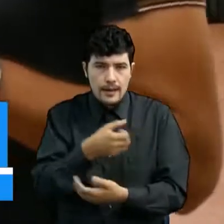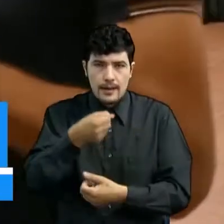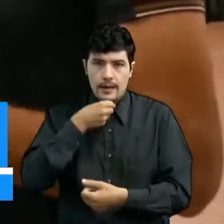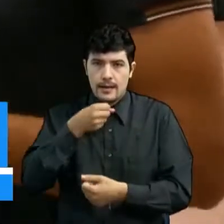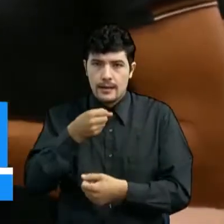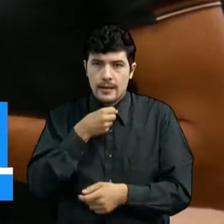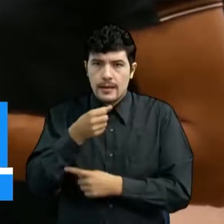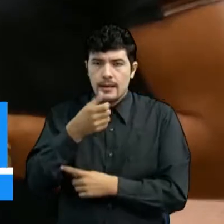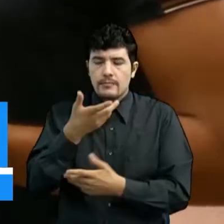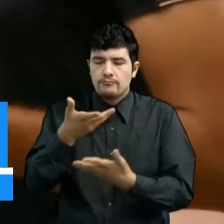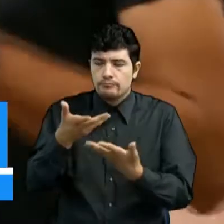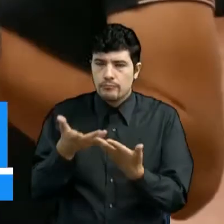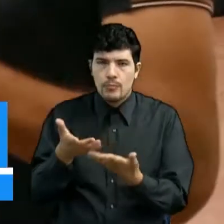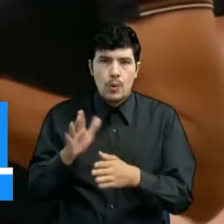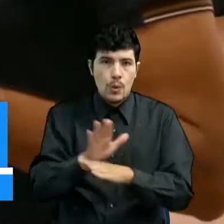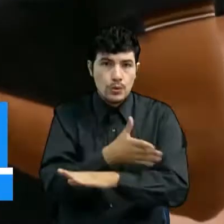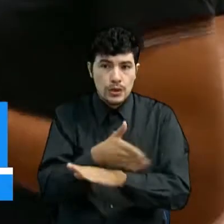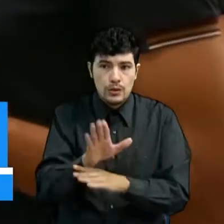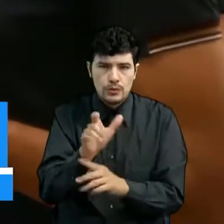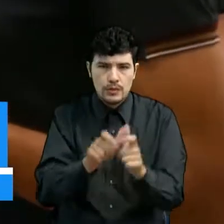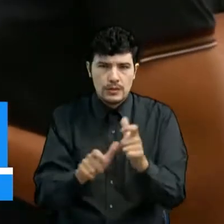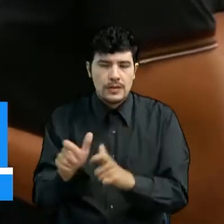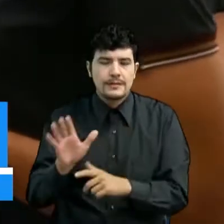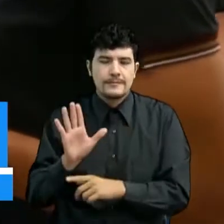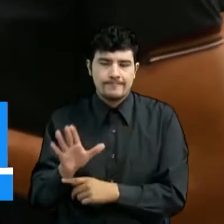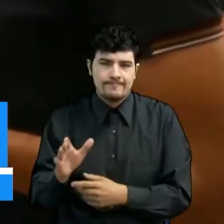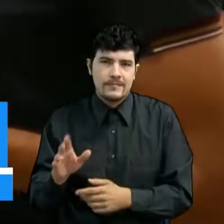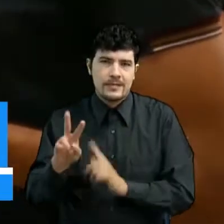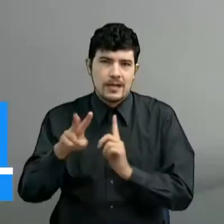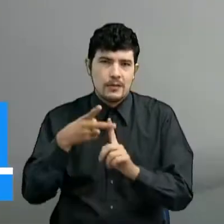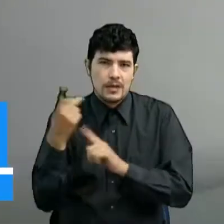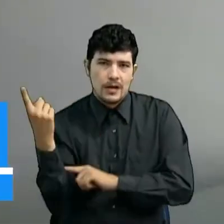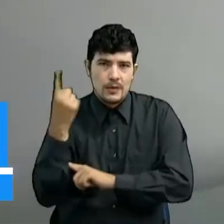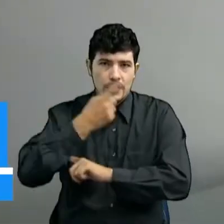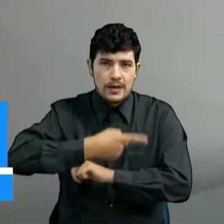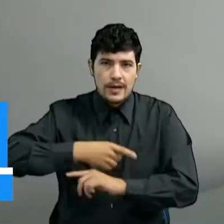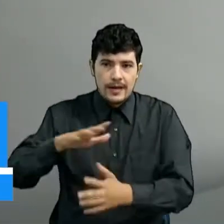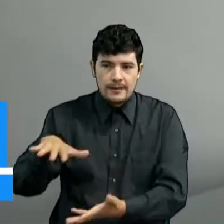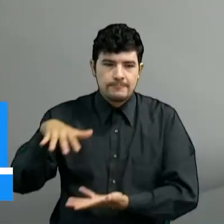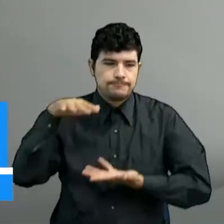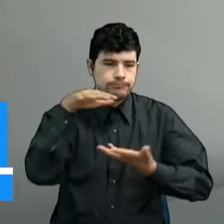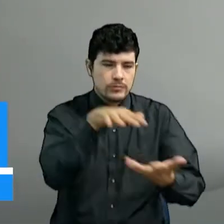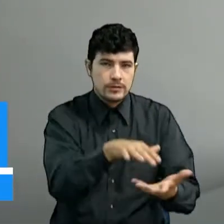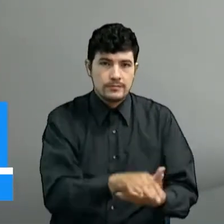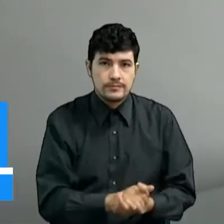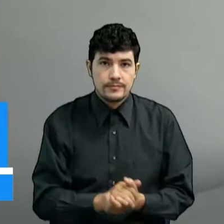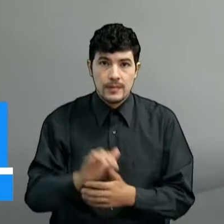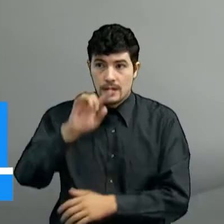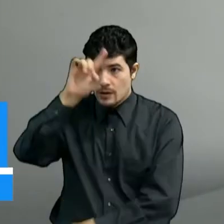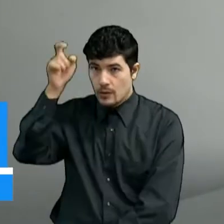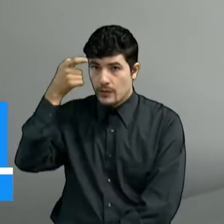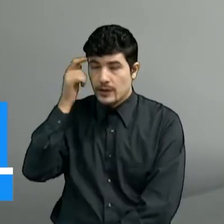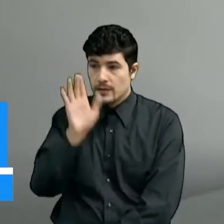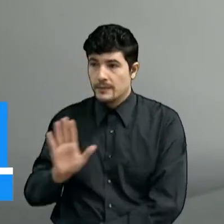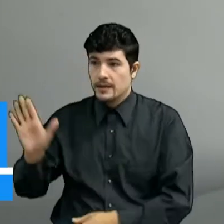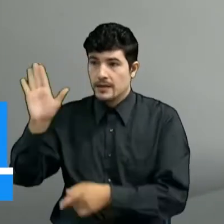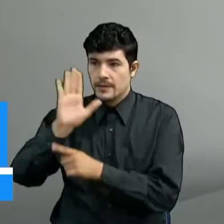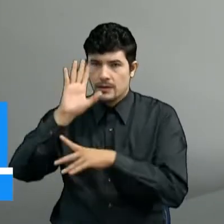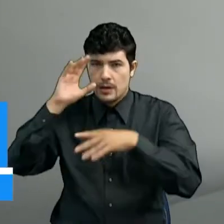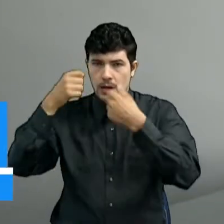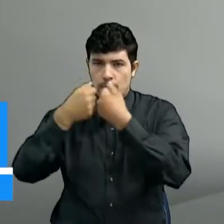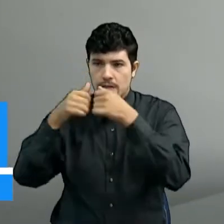ritmos y edades fueron los beneficiados de esta segunda entrega el gobierno departamental a través de la secretaría de cultura y